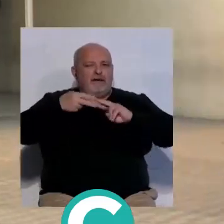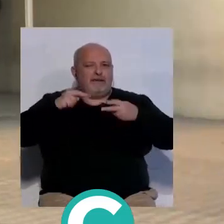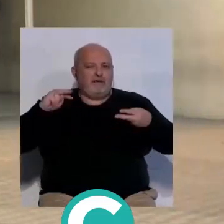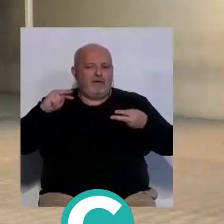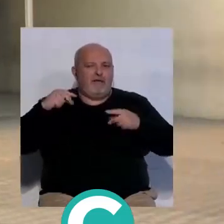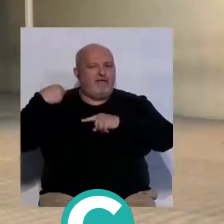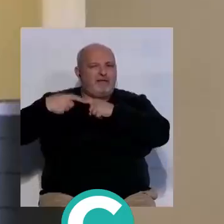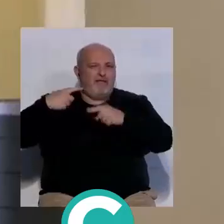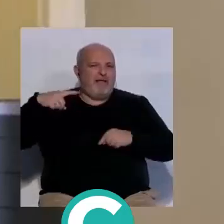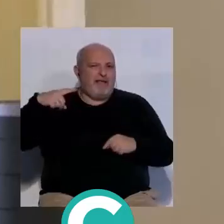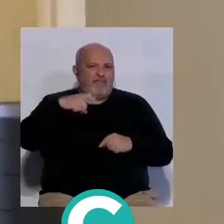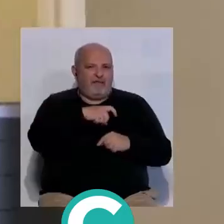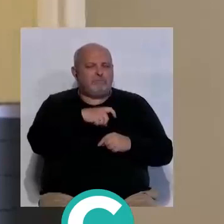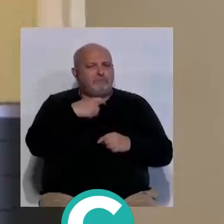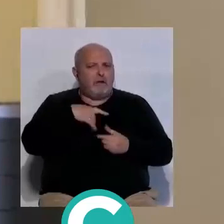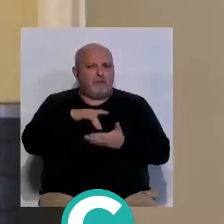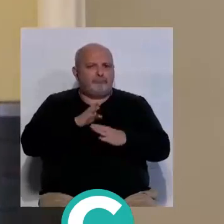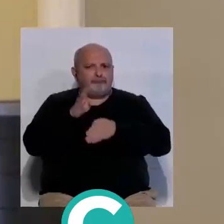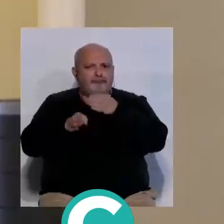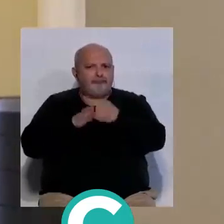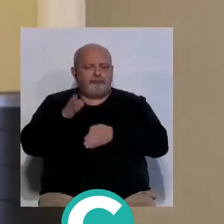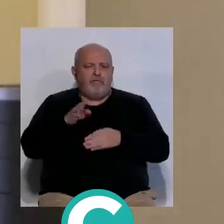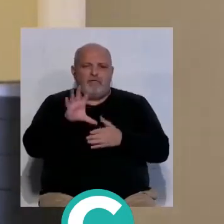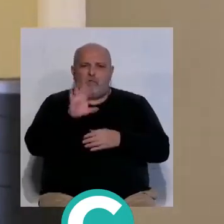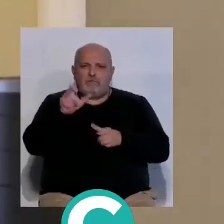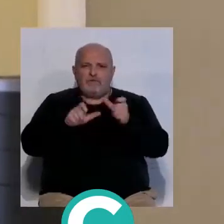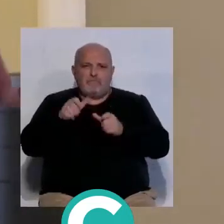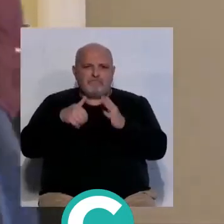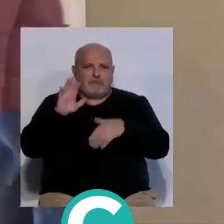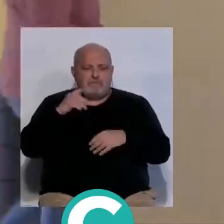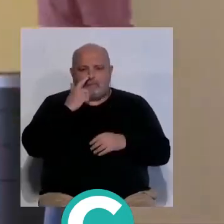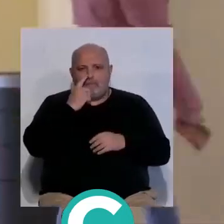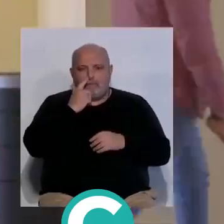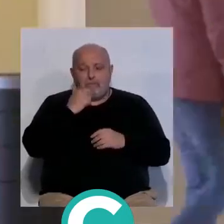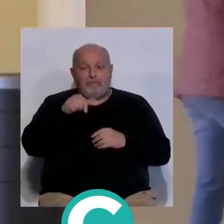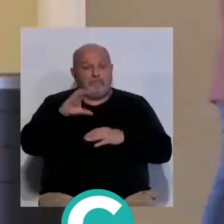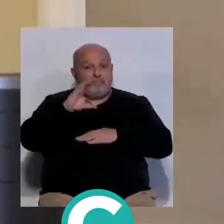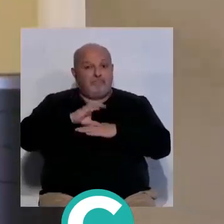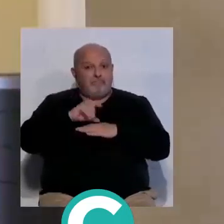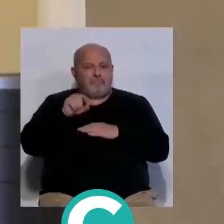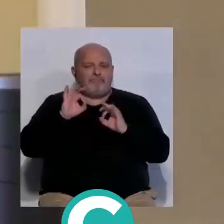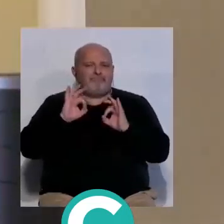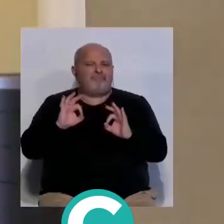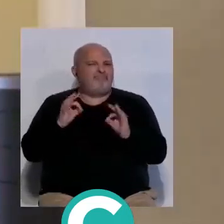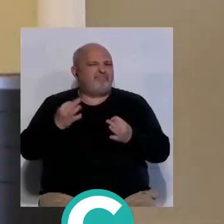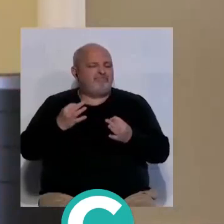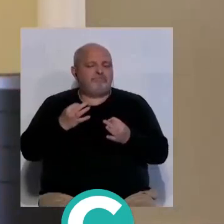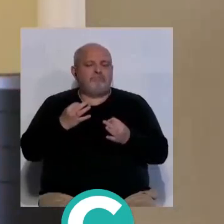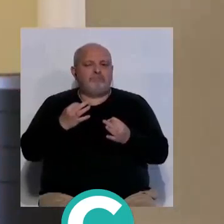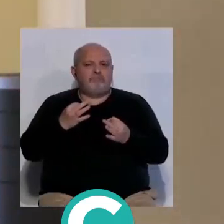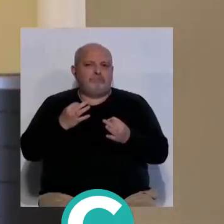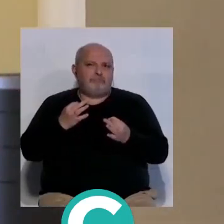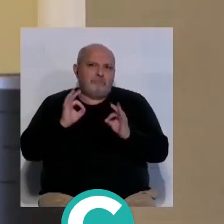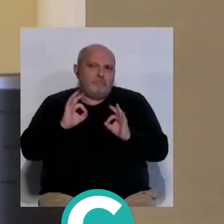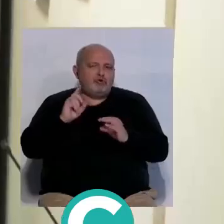cáncer hereditario por la que ya han pasado medio centenar de pacientes. Esta consulta especializada se dedica de